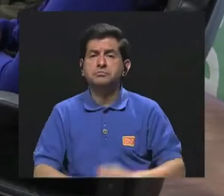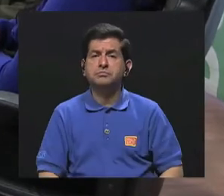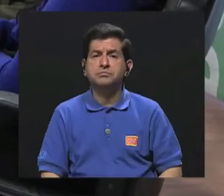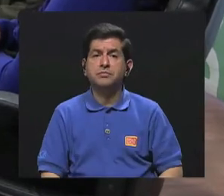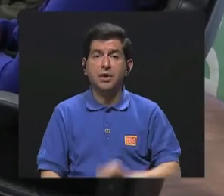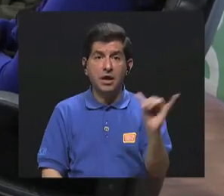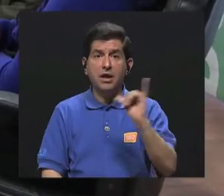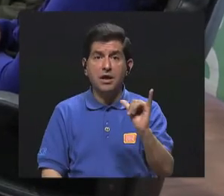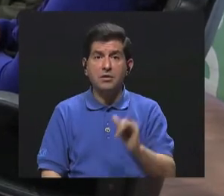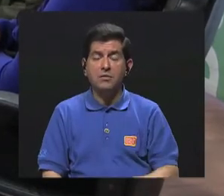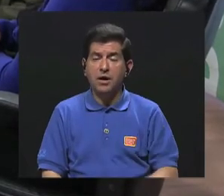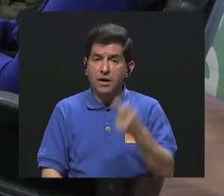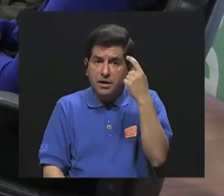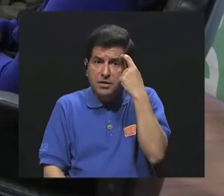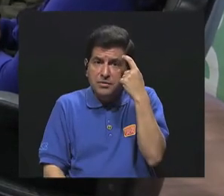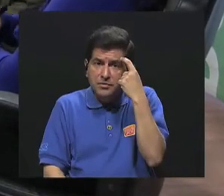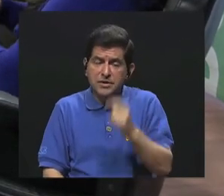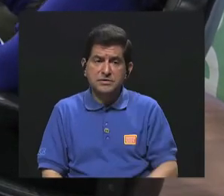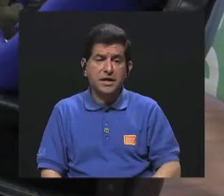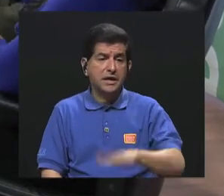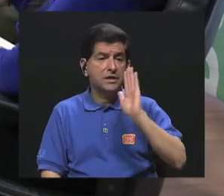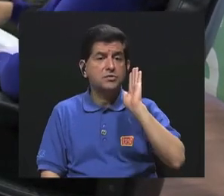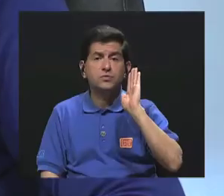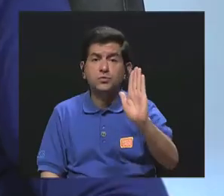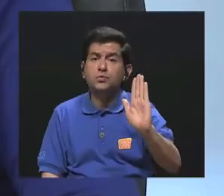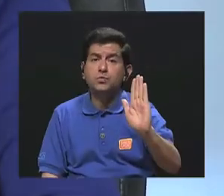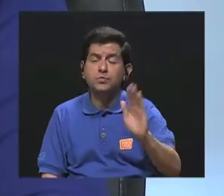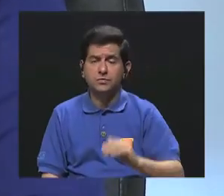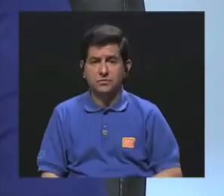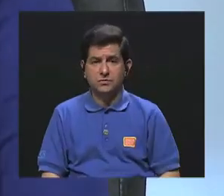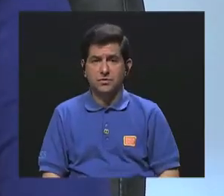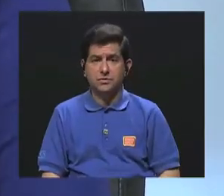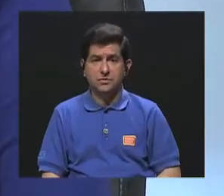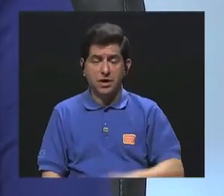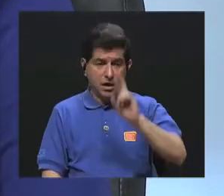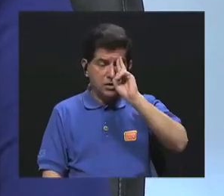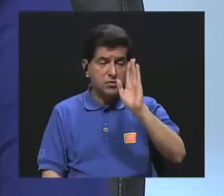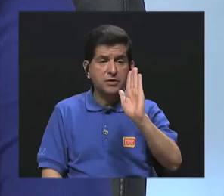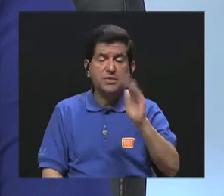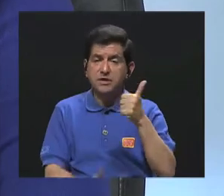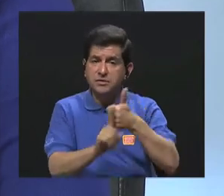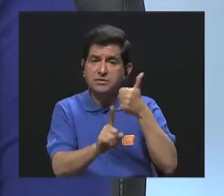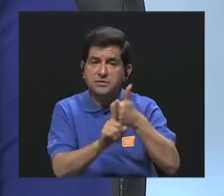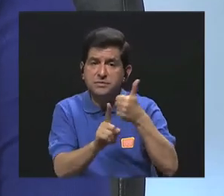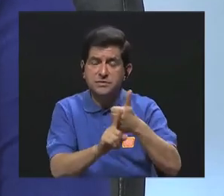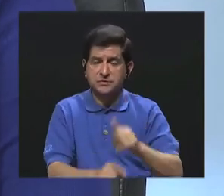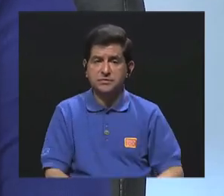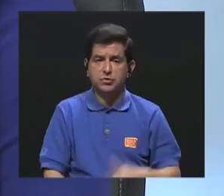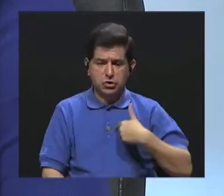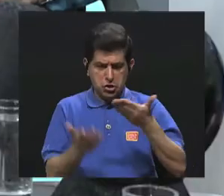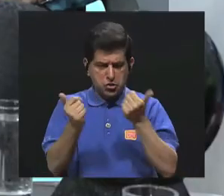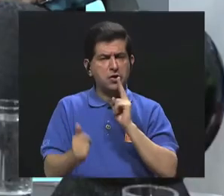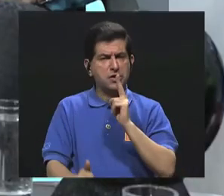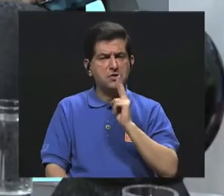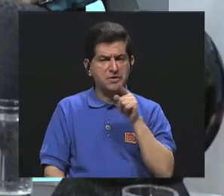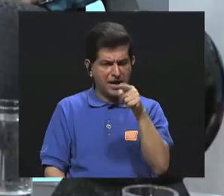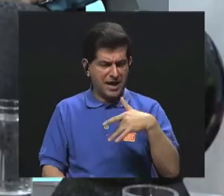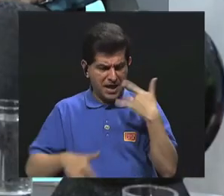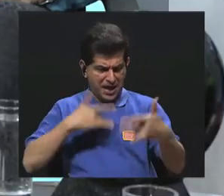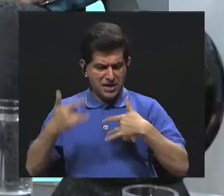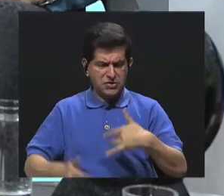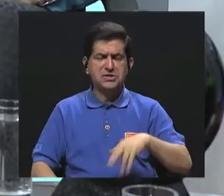sí, también es como, le pertenecen, ¿no? Claro. ¿Sabes? O sea, es un reconocimiento a ellos también, y yo quiero como que realmente ellos sientan